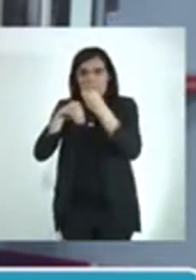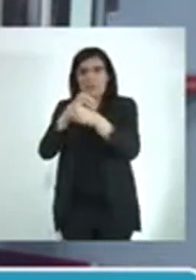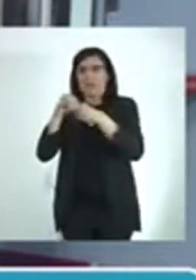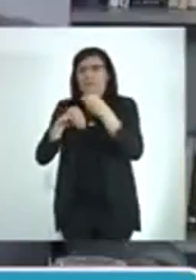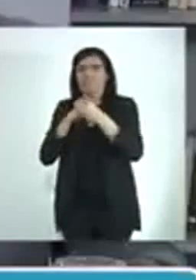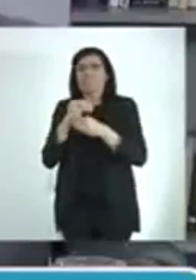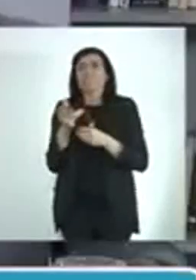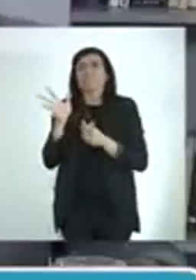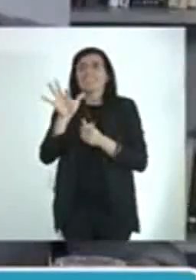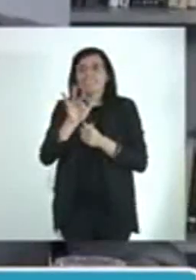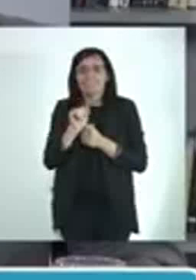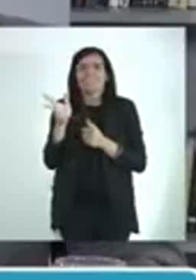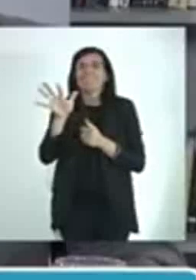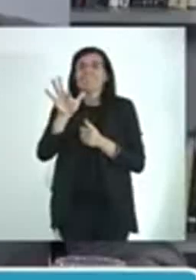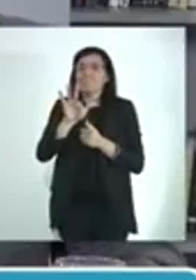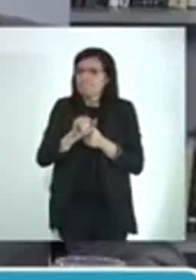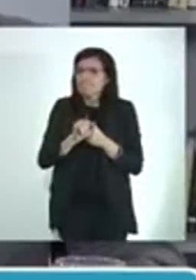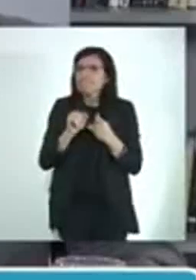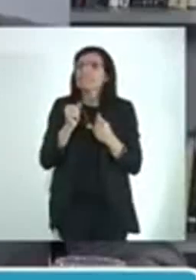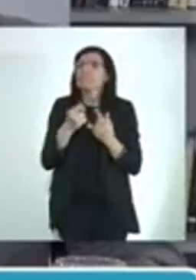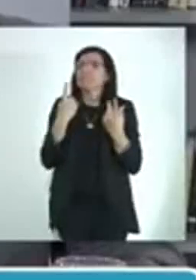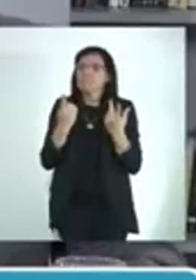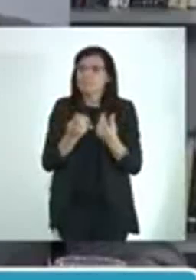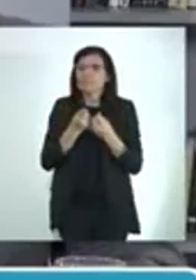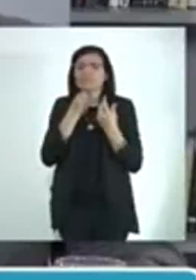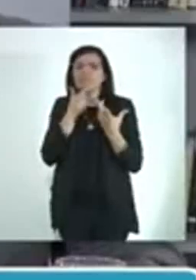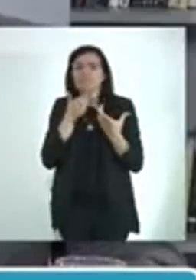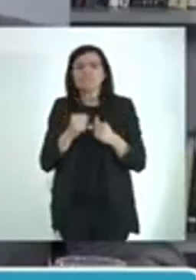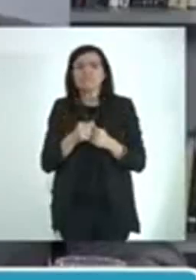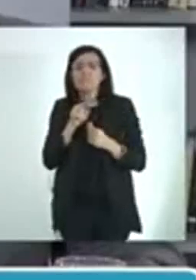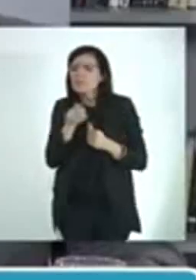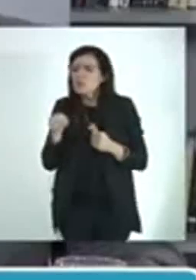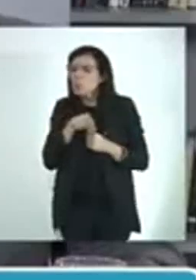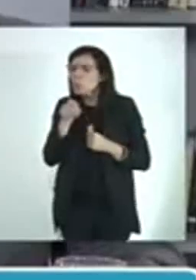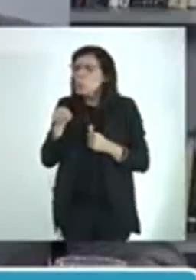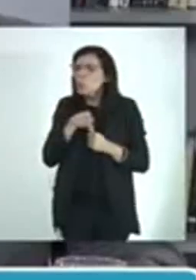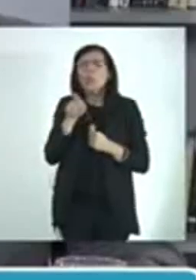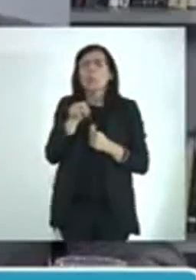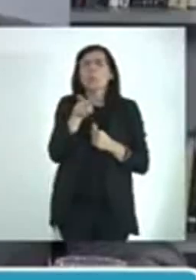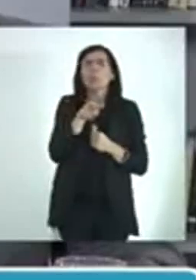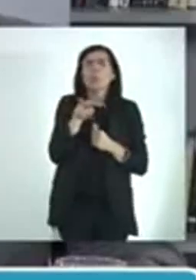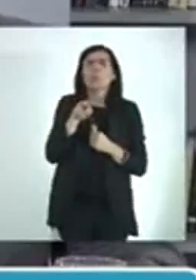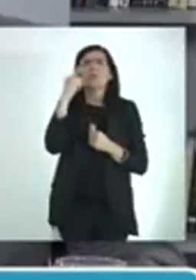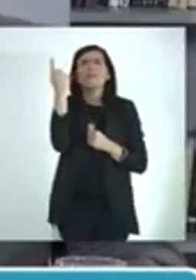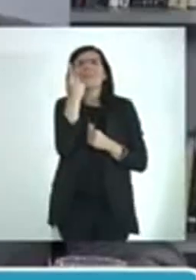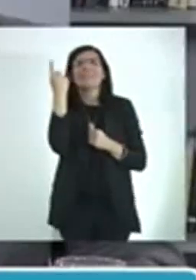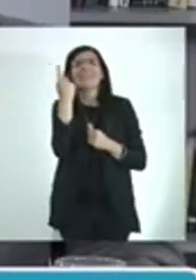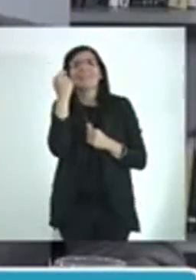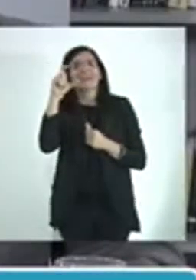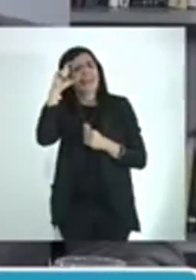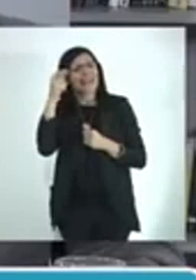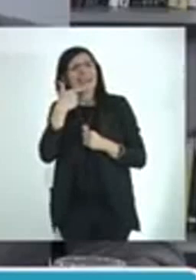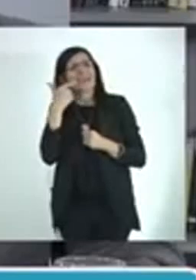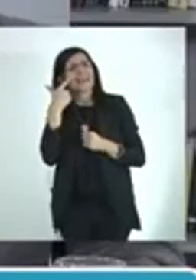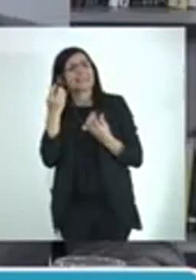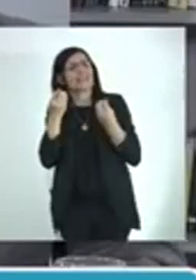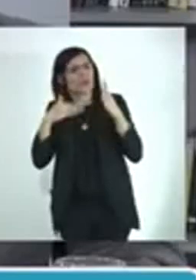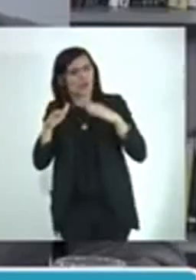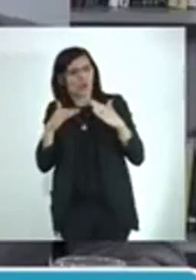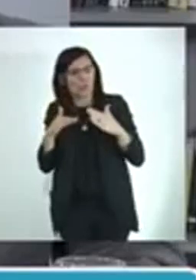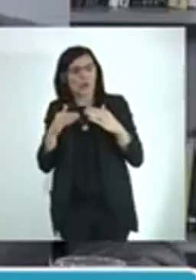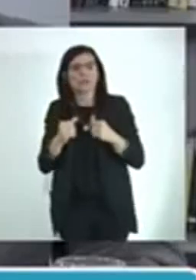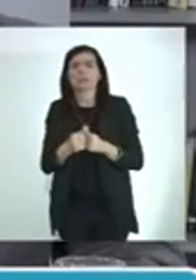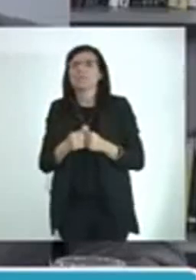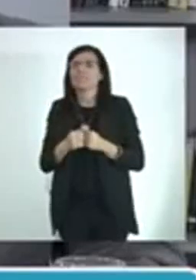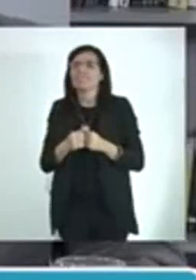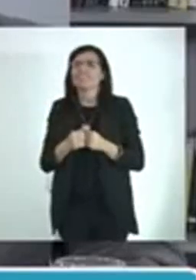es un día a día, un descubrimiento, ¿no? Territorialmente, Mariana, de la dirección, ¿cómo están trabajando ustedes desde el equipo? Bueno, la